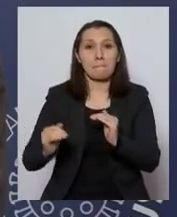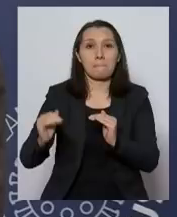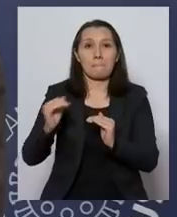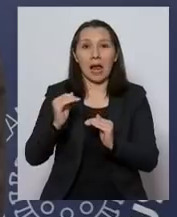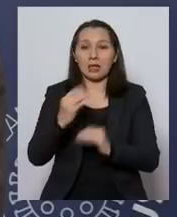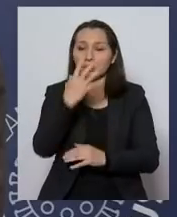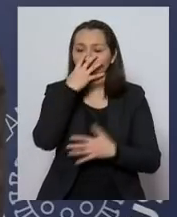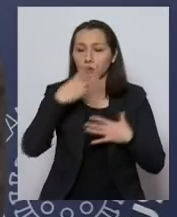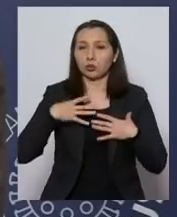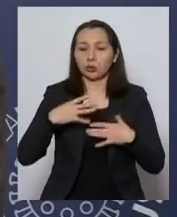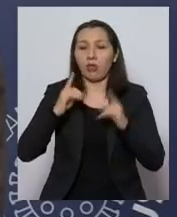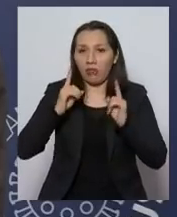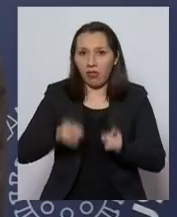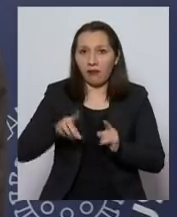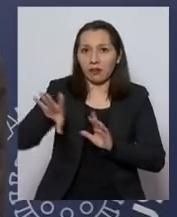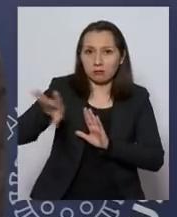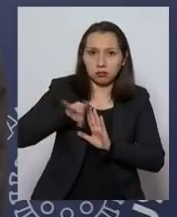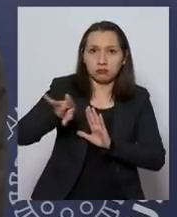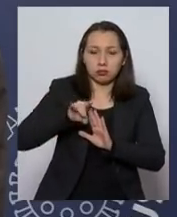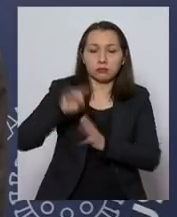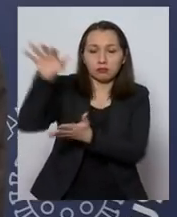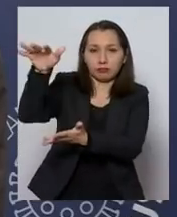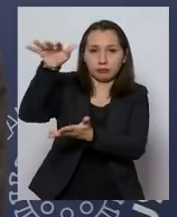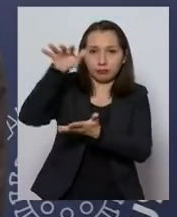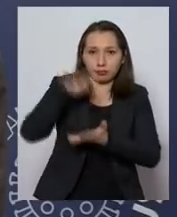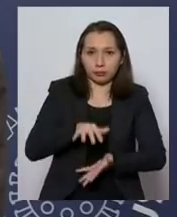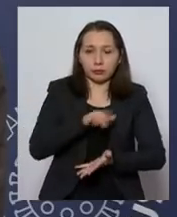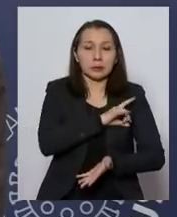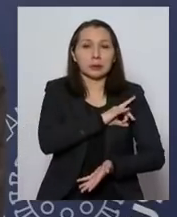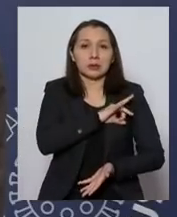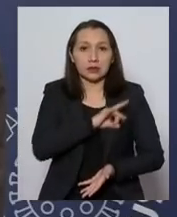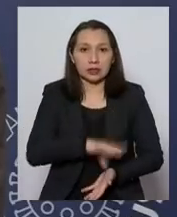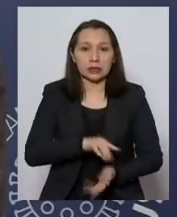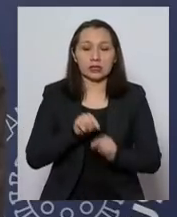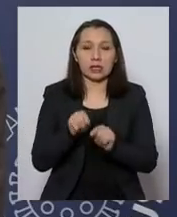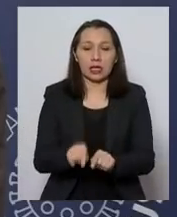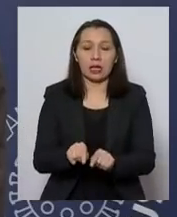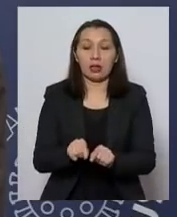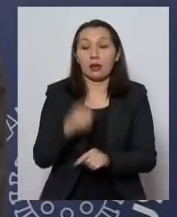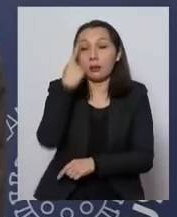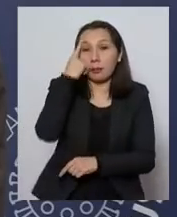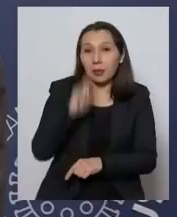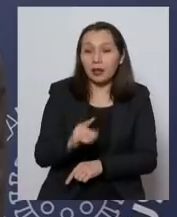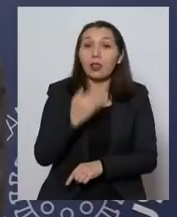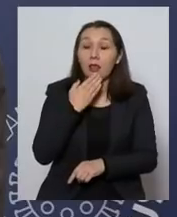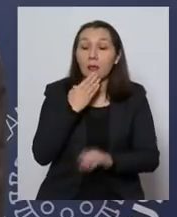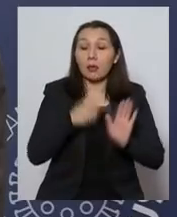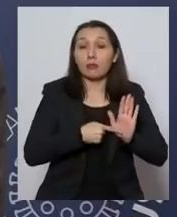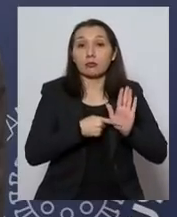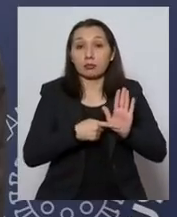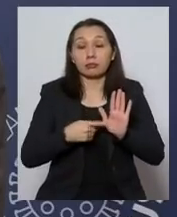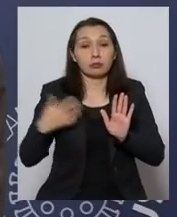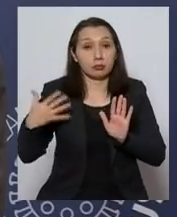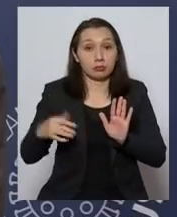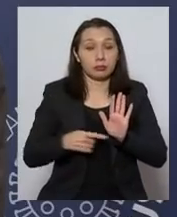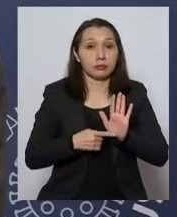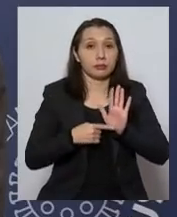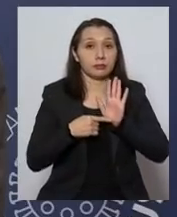550 respiradores más que están llegando a nuestro país. Pero también hay que destacar que